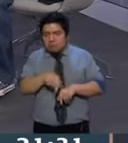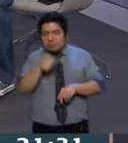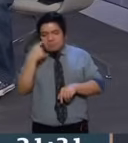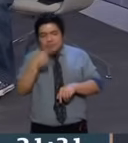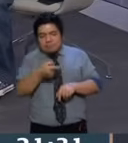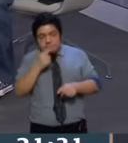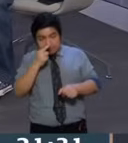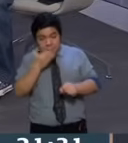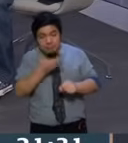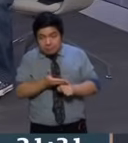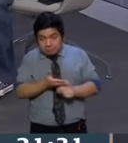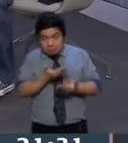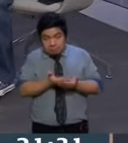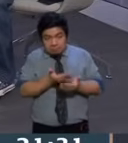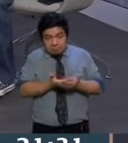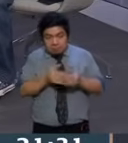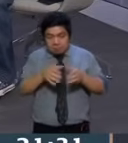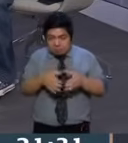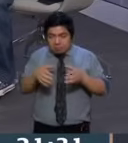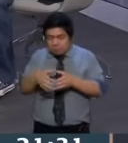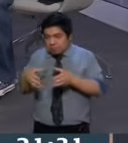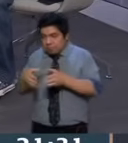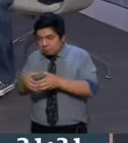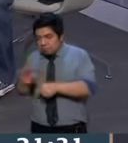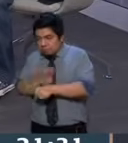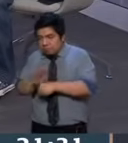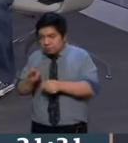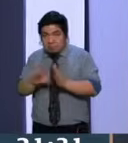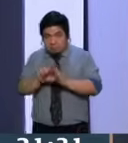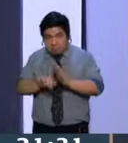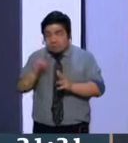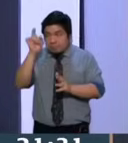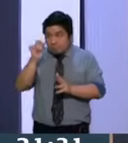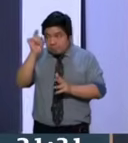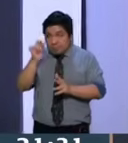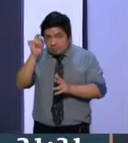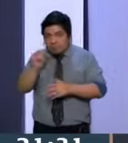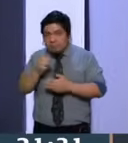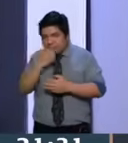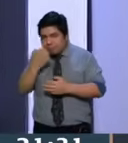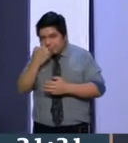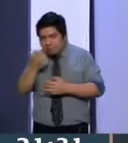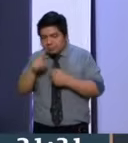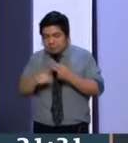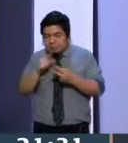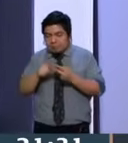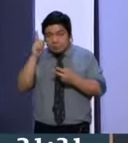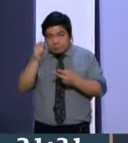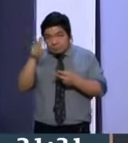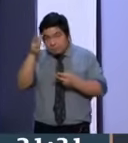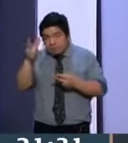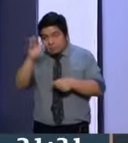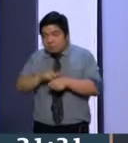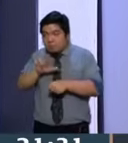cuidados, responsable, empiezas por circuitos de bienestar. Mi beca, para empezar, es uno de los circuitos de bienestar. La pensión de adultos